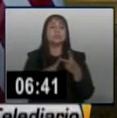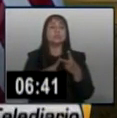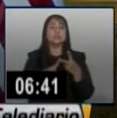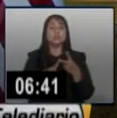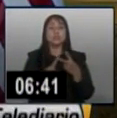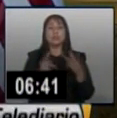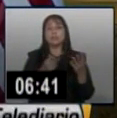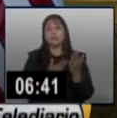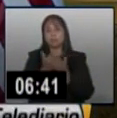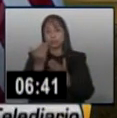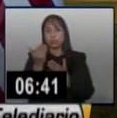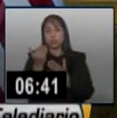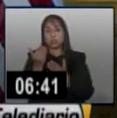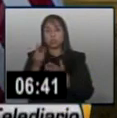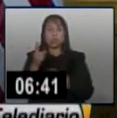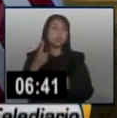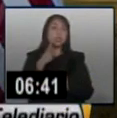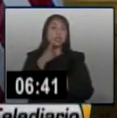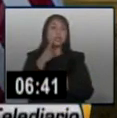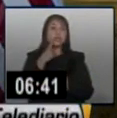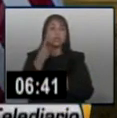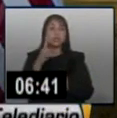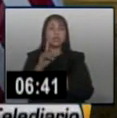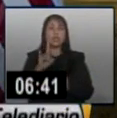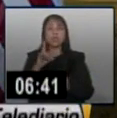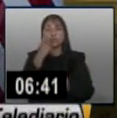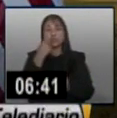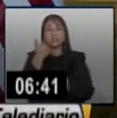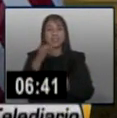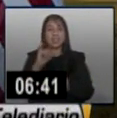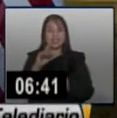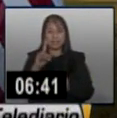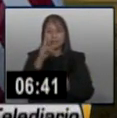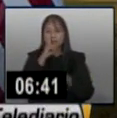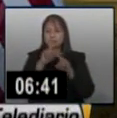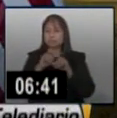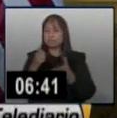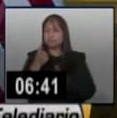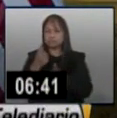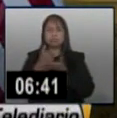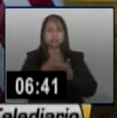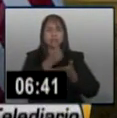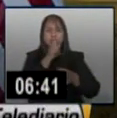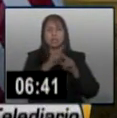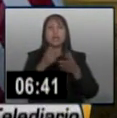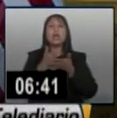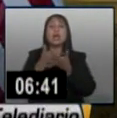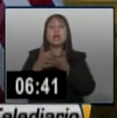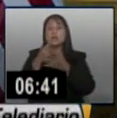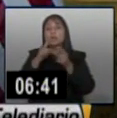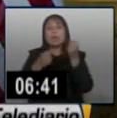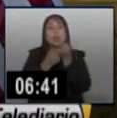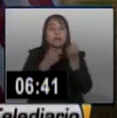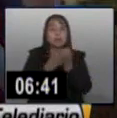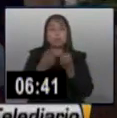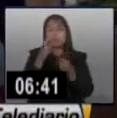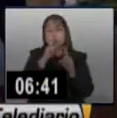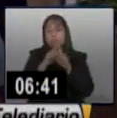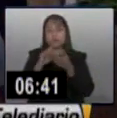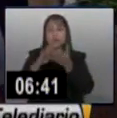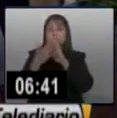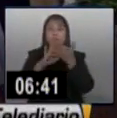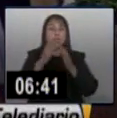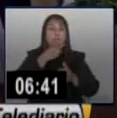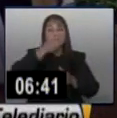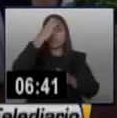nueva jefe de la USAID está invirtiendo mucho en nuestra capacidad de dar apoyo a la comunidad indígena aquí,